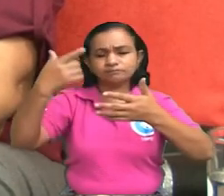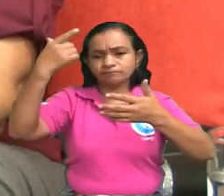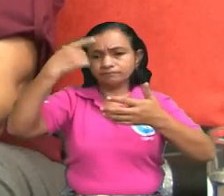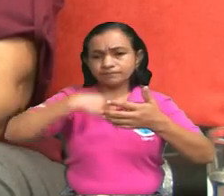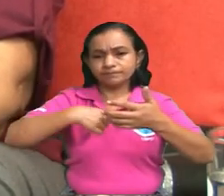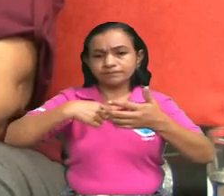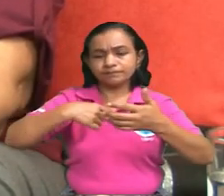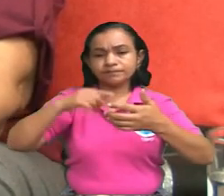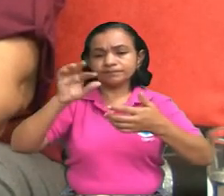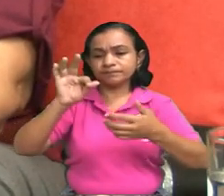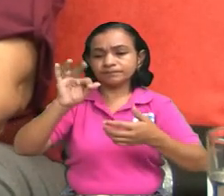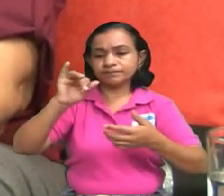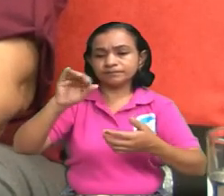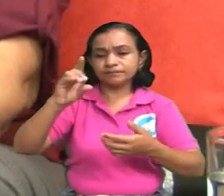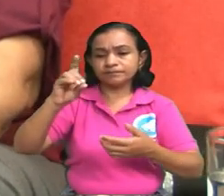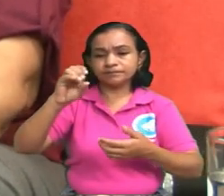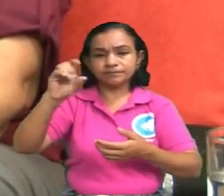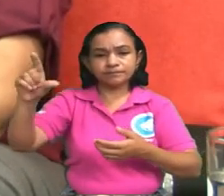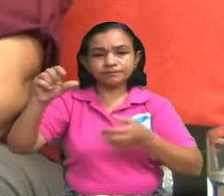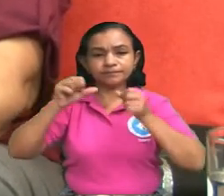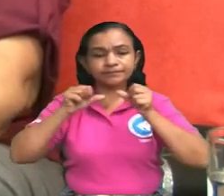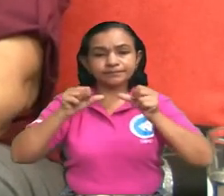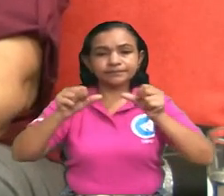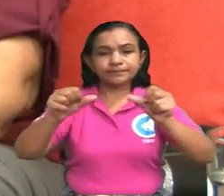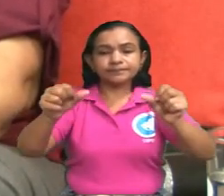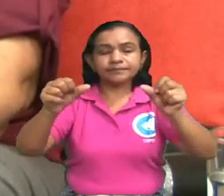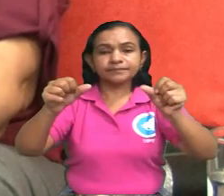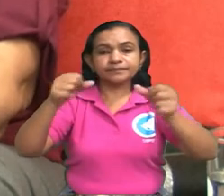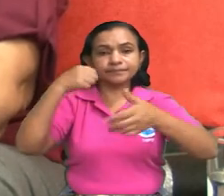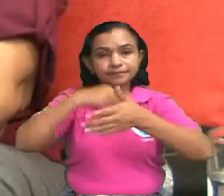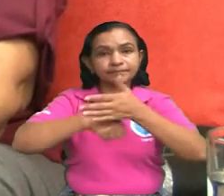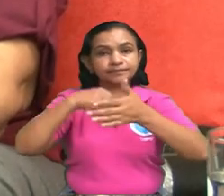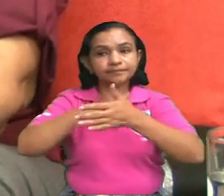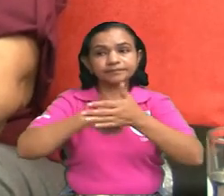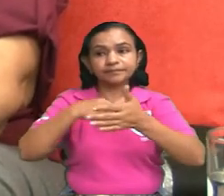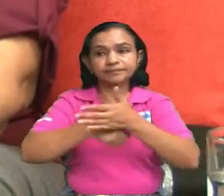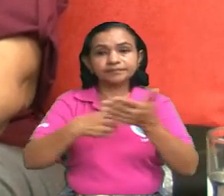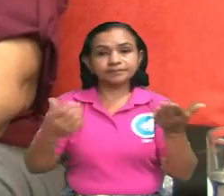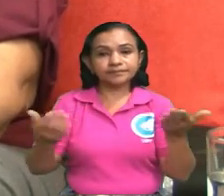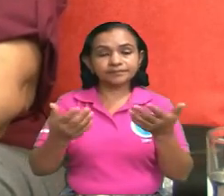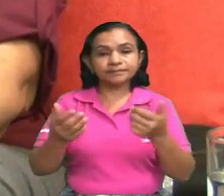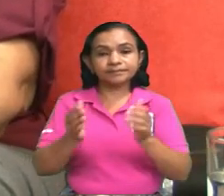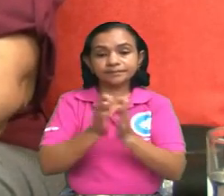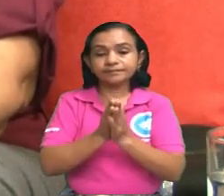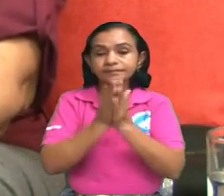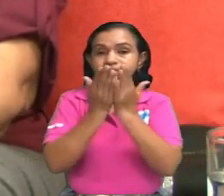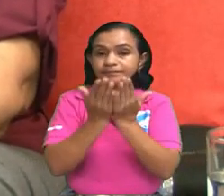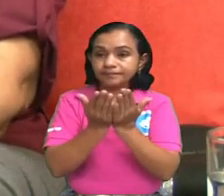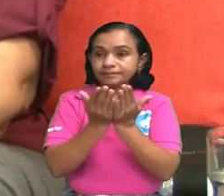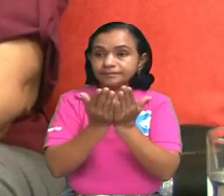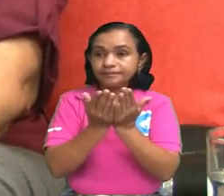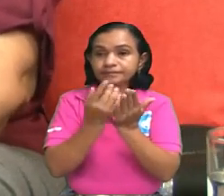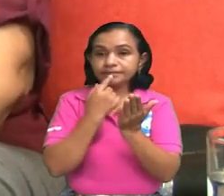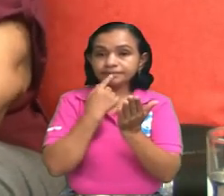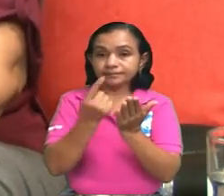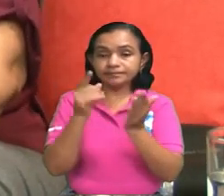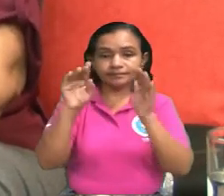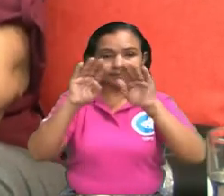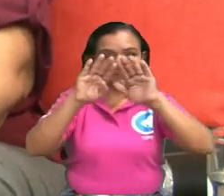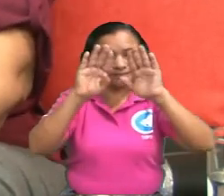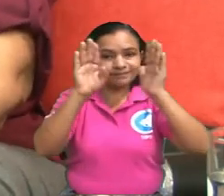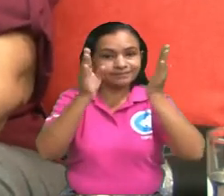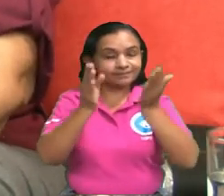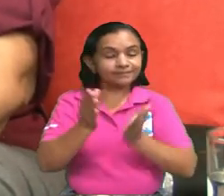del comandante Fidel Castro en continuar el proceso. Hay un libro que lo recomiendo para las mujeres